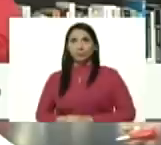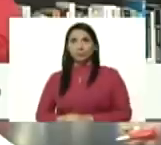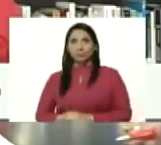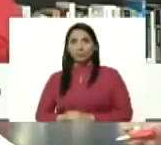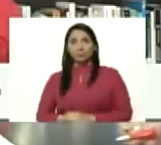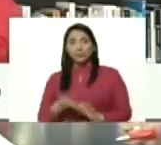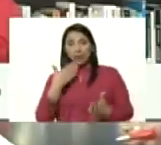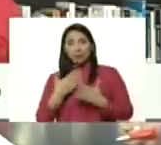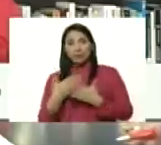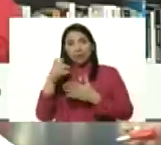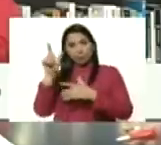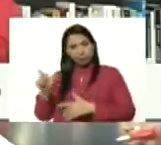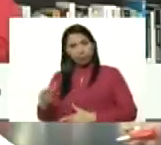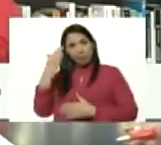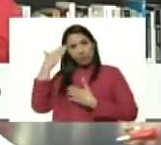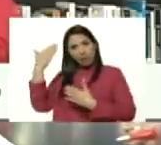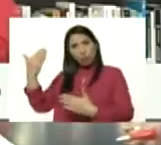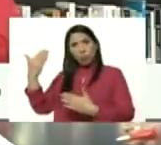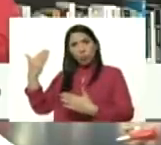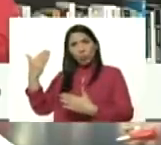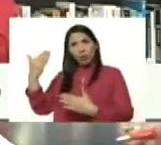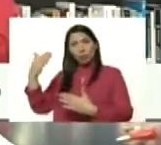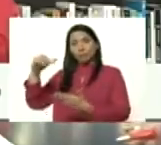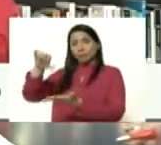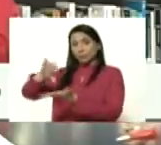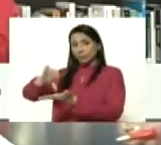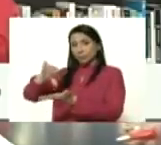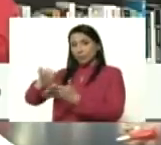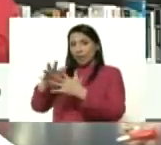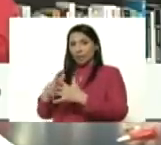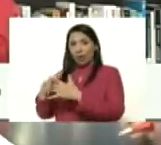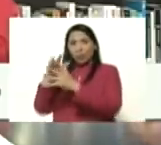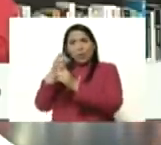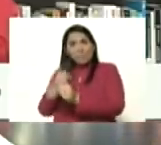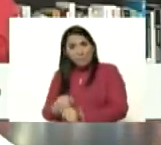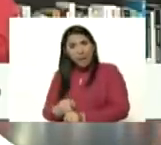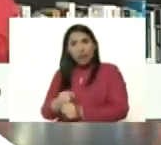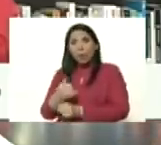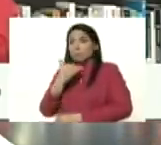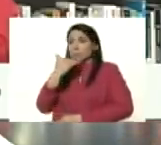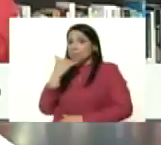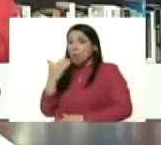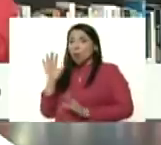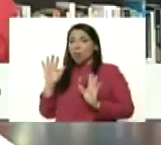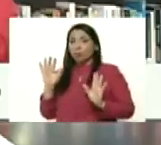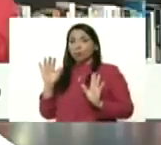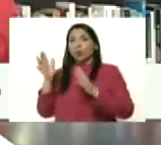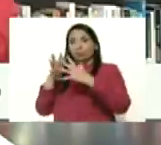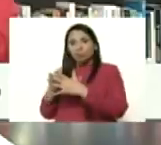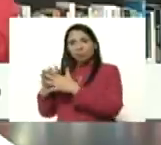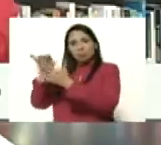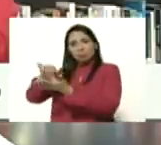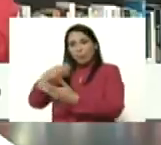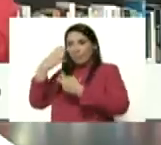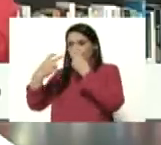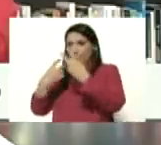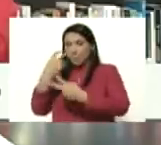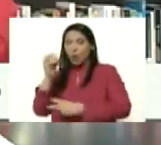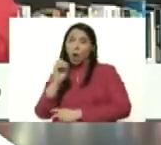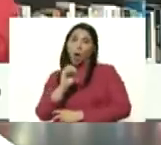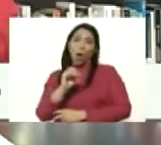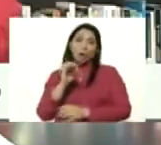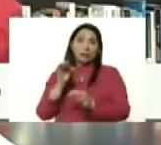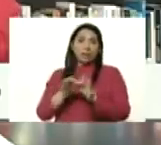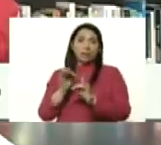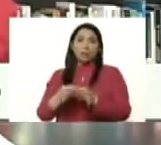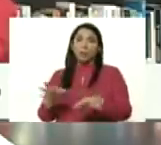Dan. Saludo a la gente de Pittsburgh. Espero estar pronto en Pittsburgh visitándolos. O en septiembre,